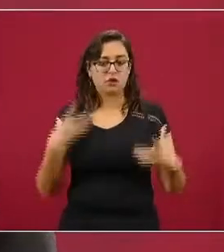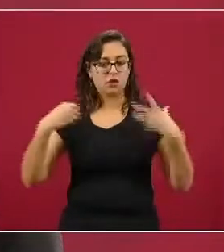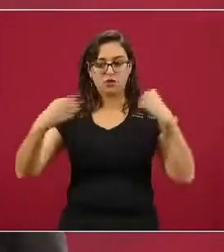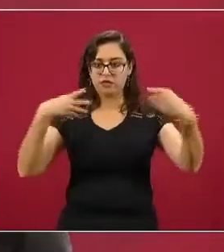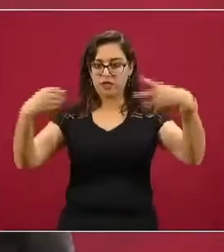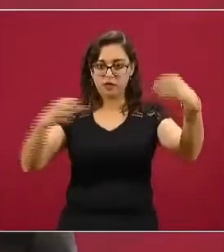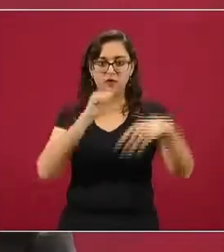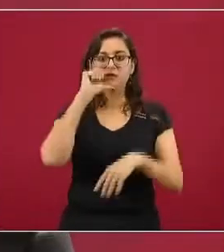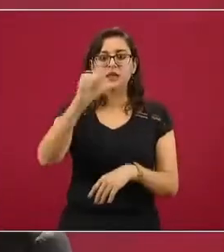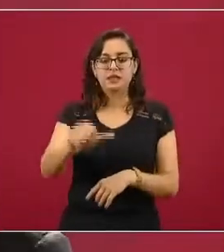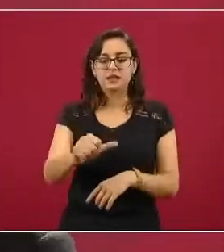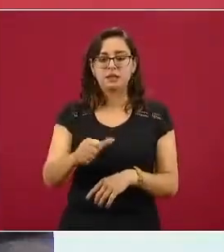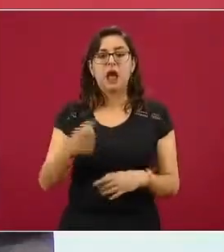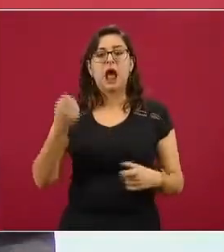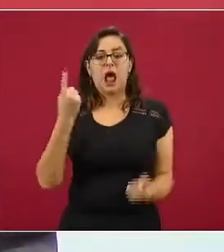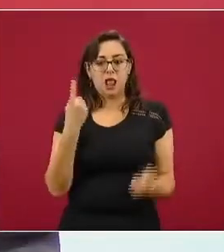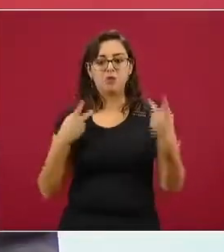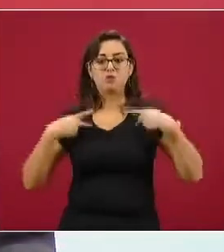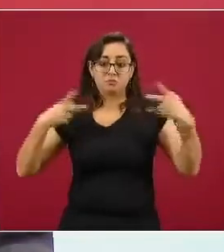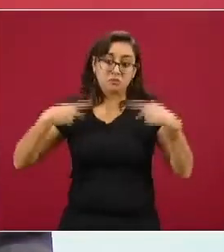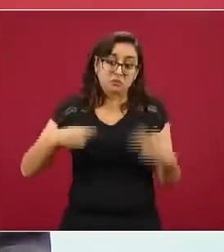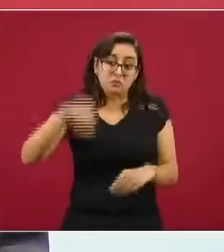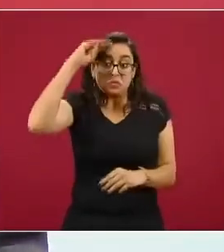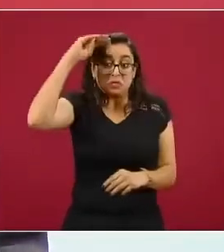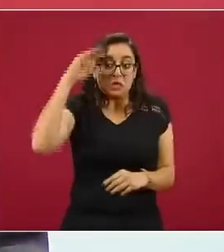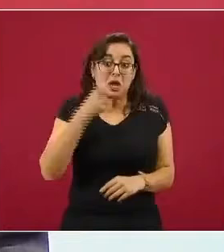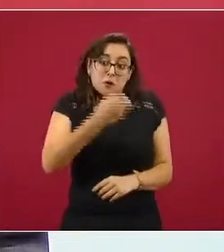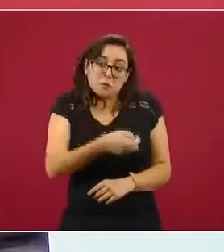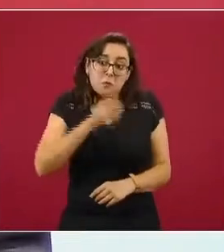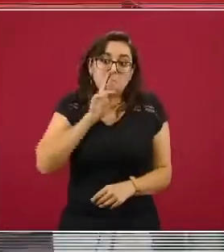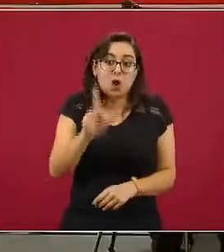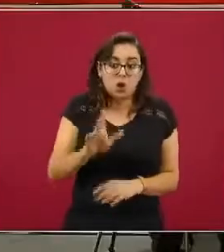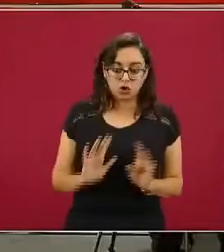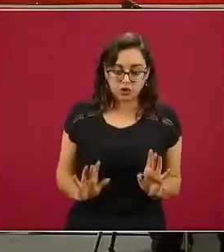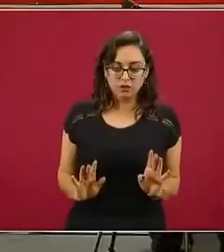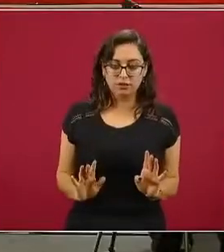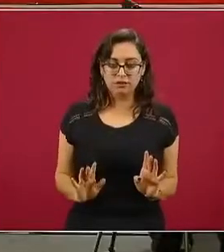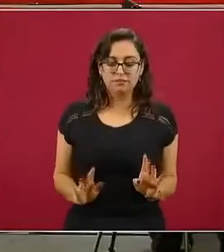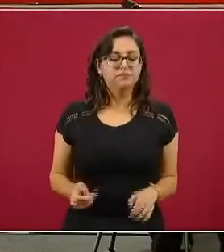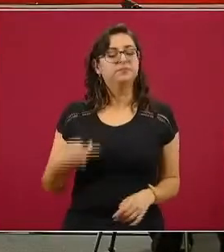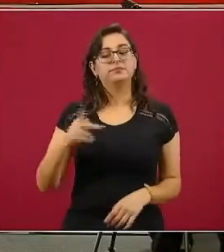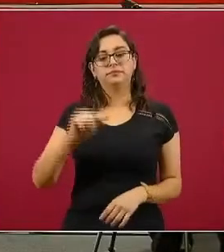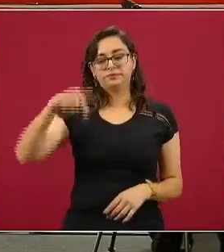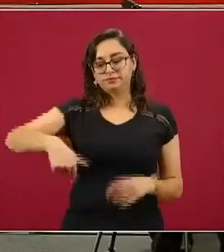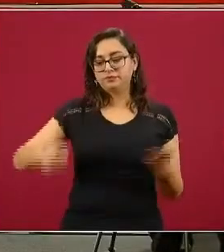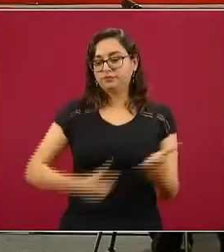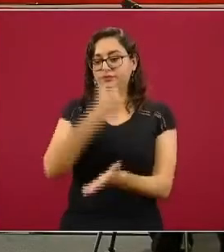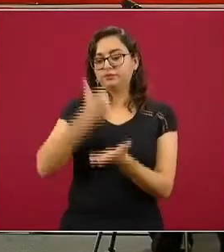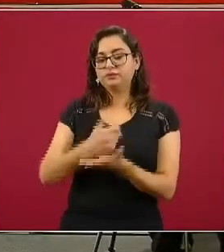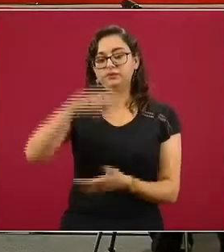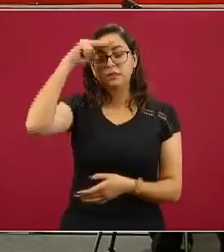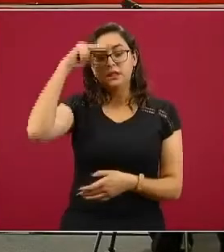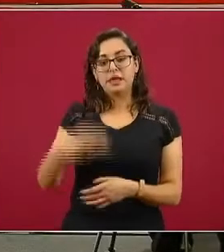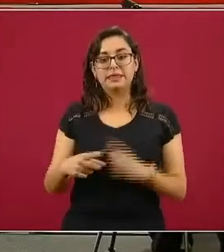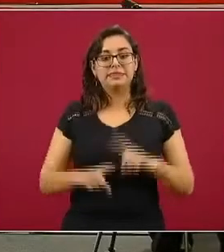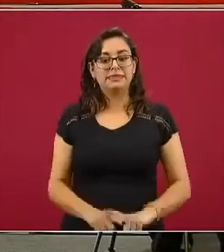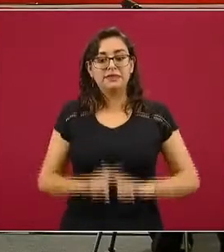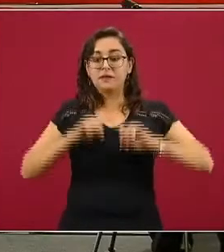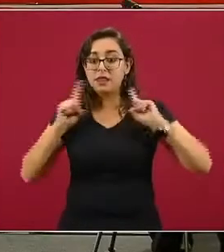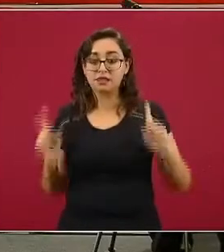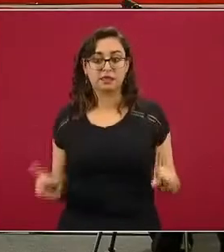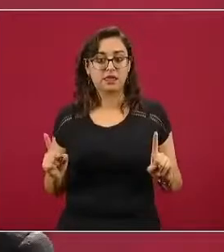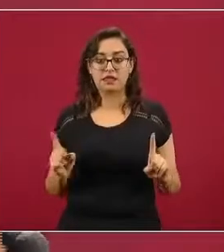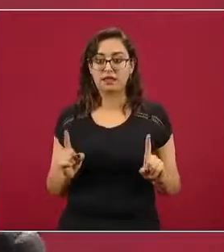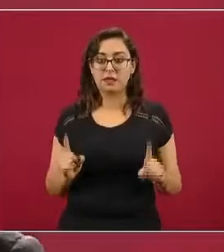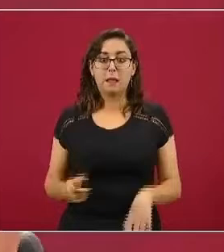¿no? Y a veces hay gente que intuye que esa es la manera de conducirse. En la Ciudad de México, lo que hicieron fue exactamente lo